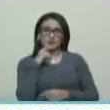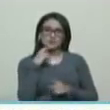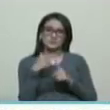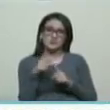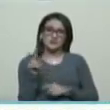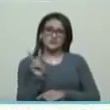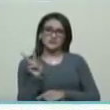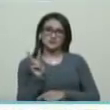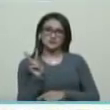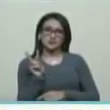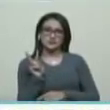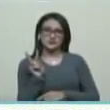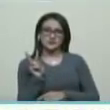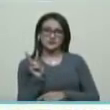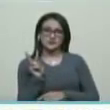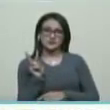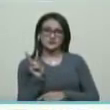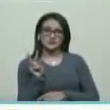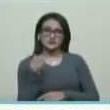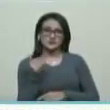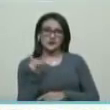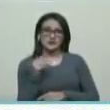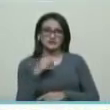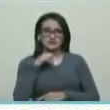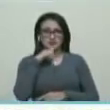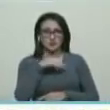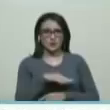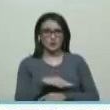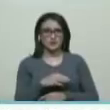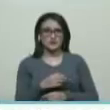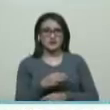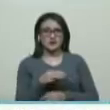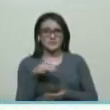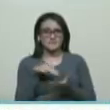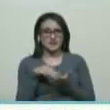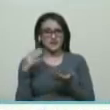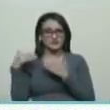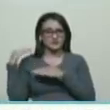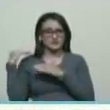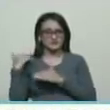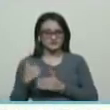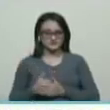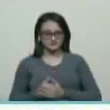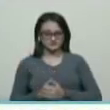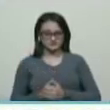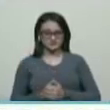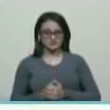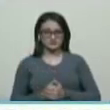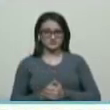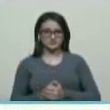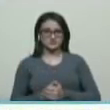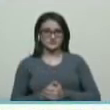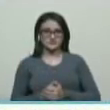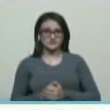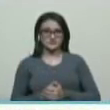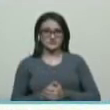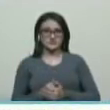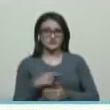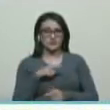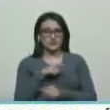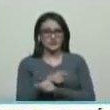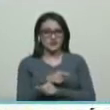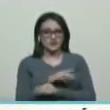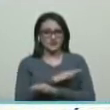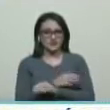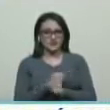Rusia-Venezuela tiene raíces históricas desde Miranda. Por lo tanto, estamos obligados a